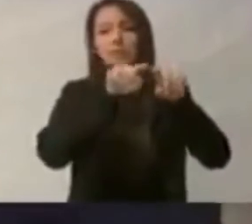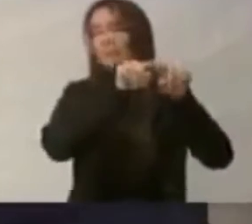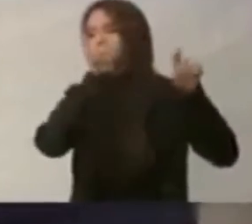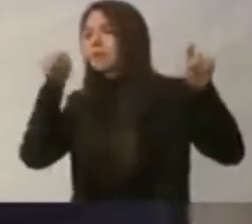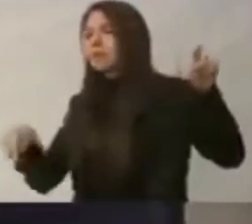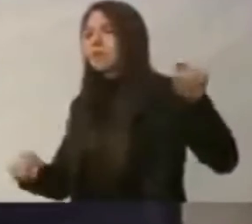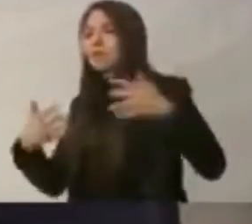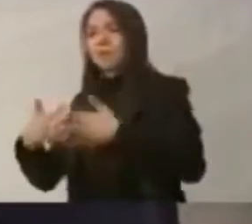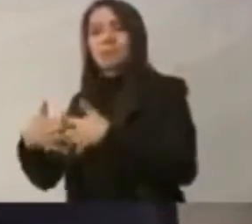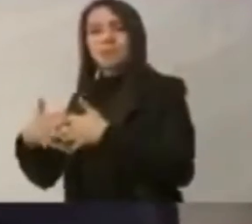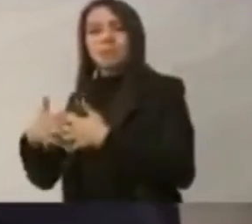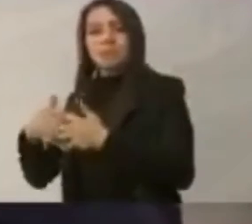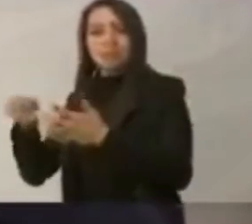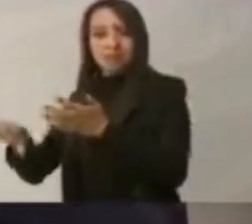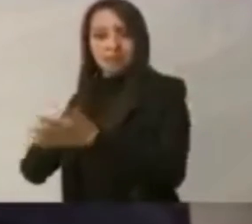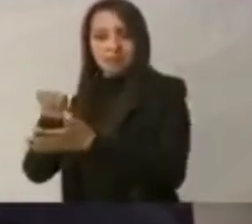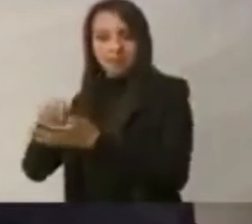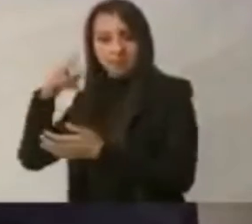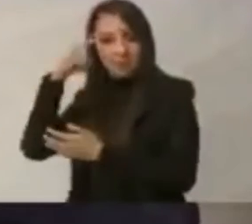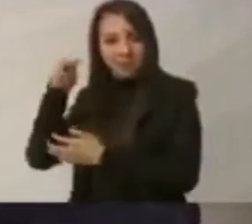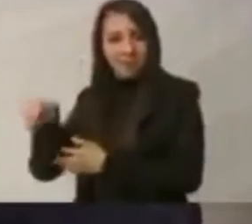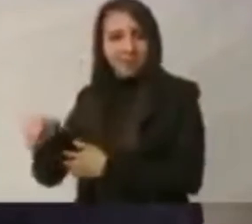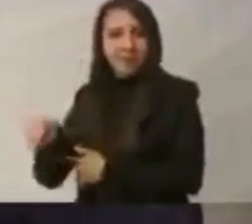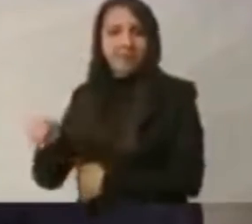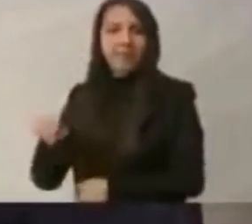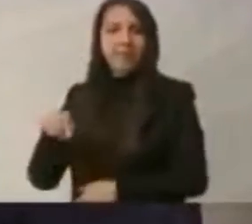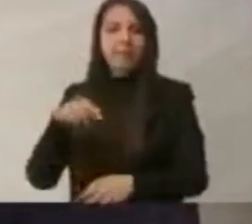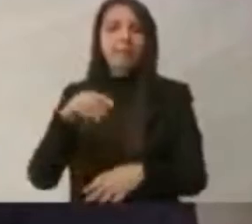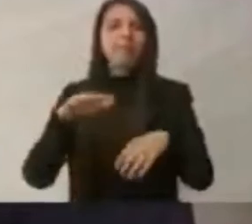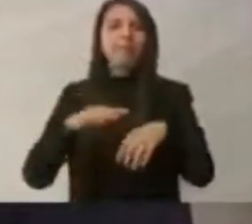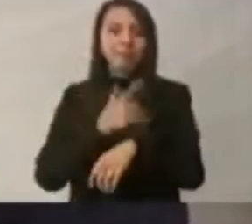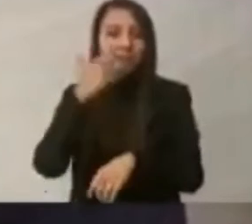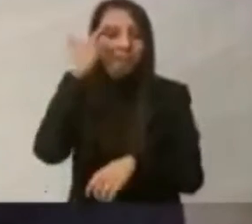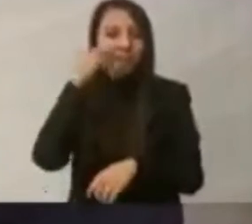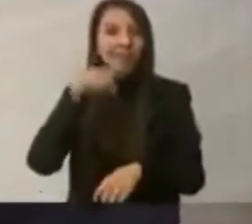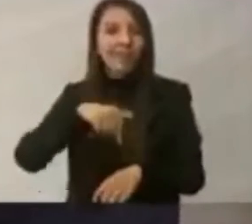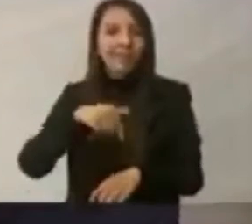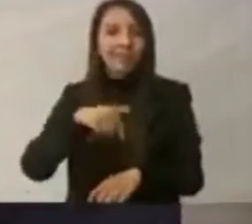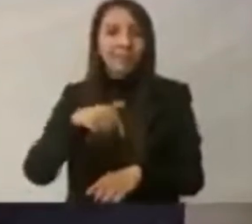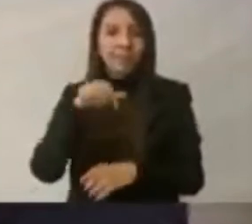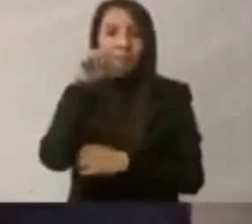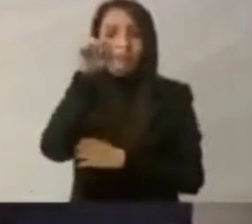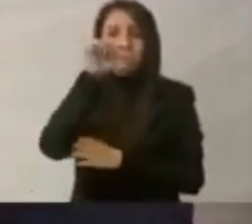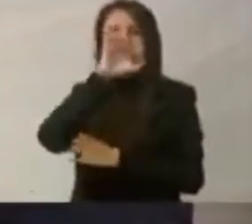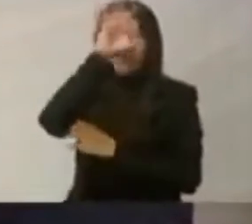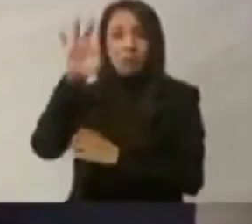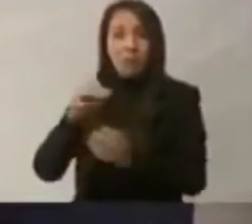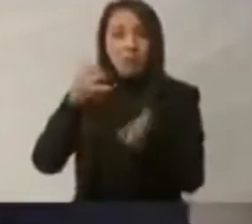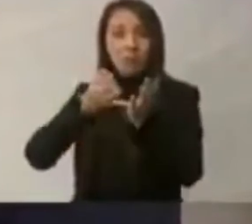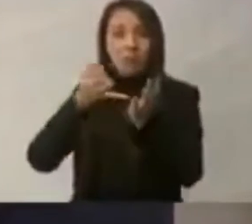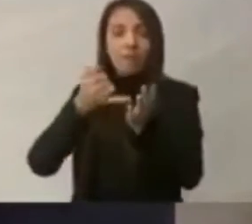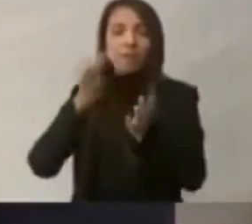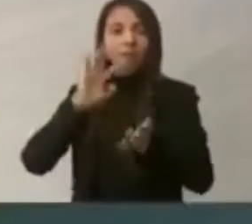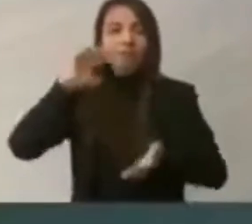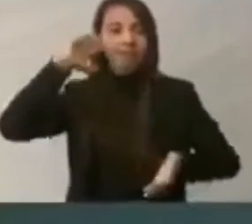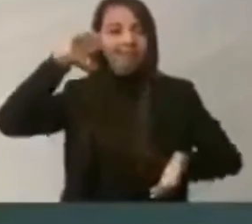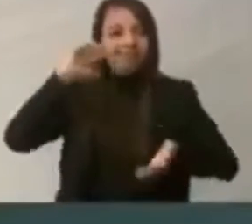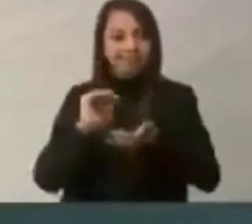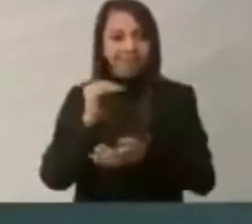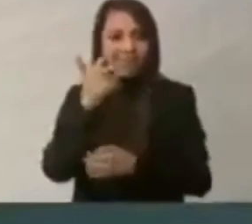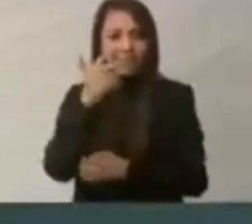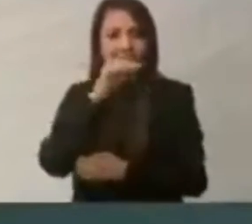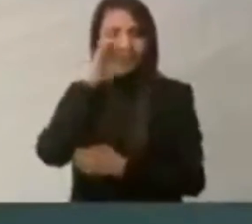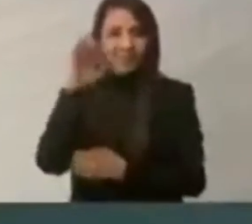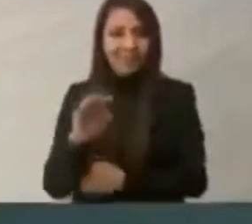renta al 20% y el IVA del 16 al 8%. Y se